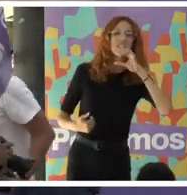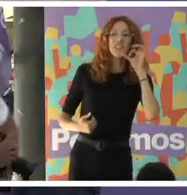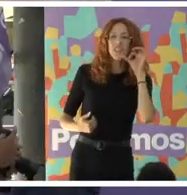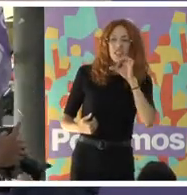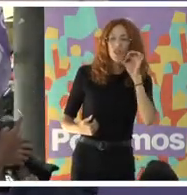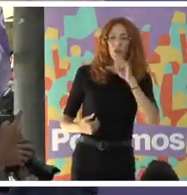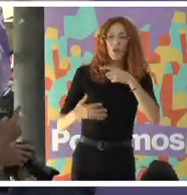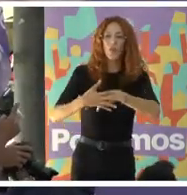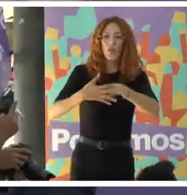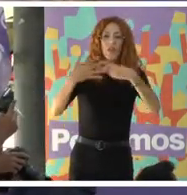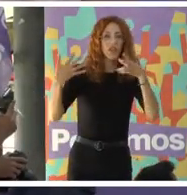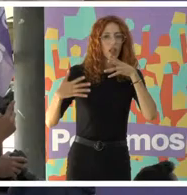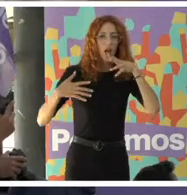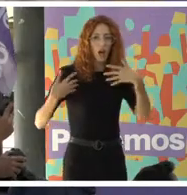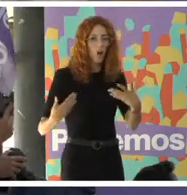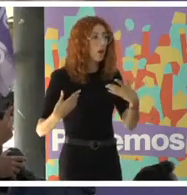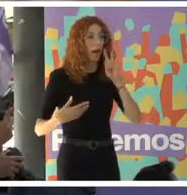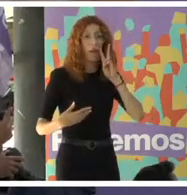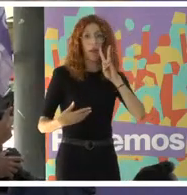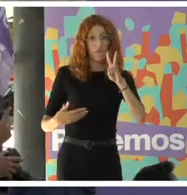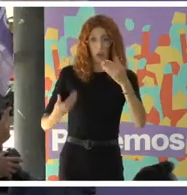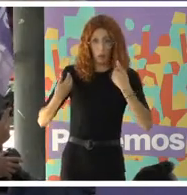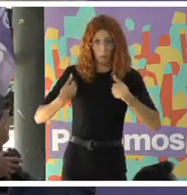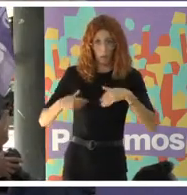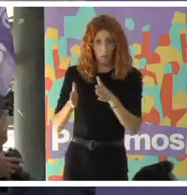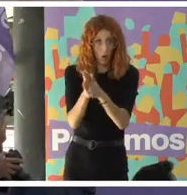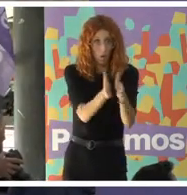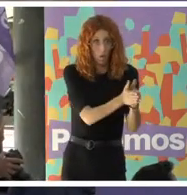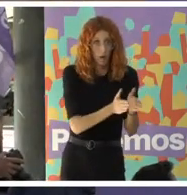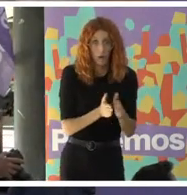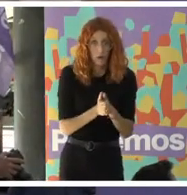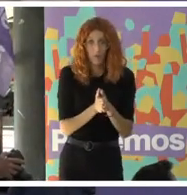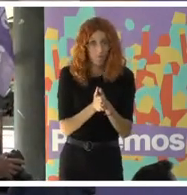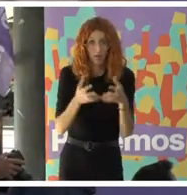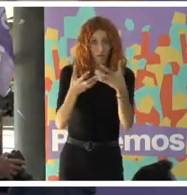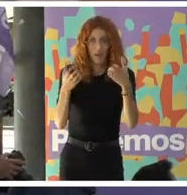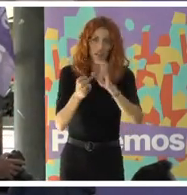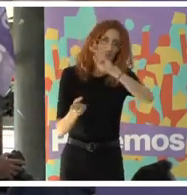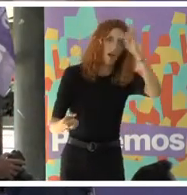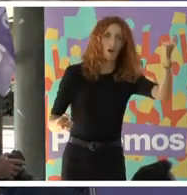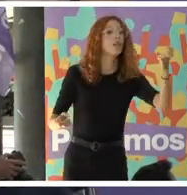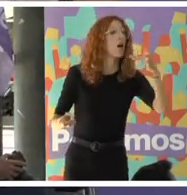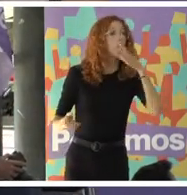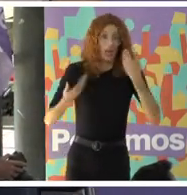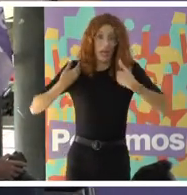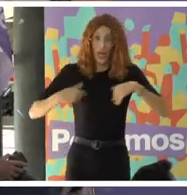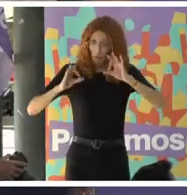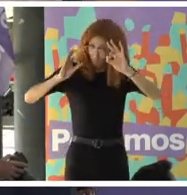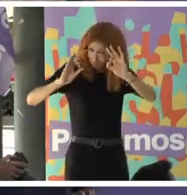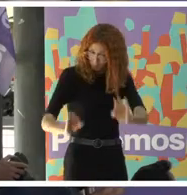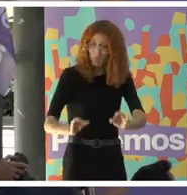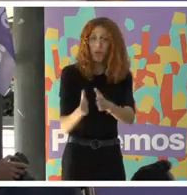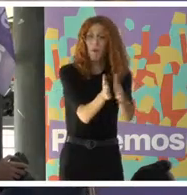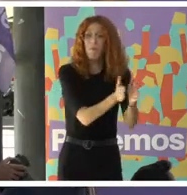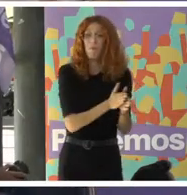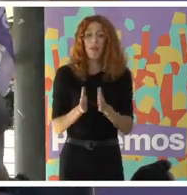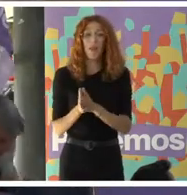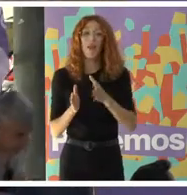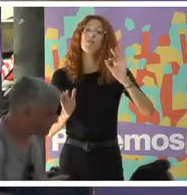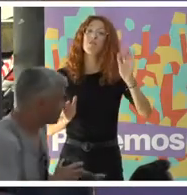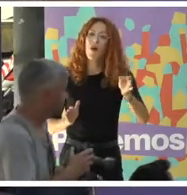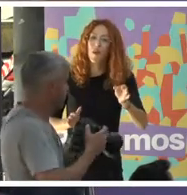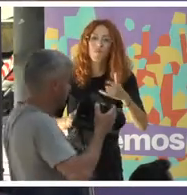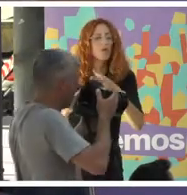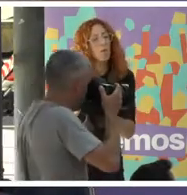XVII. Si hubiese vivido ahora y hubiese conocido a la militancia de Podemos, hubiera tenido que escribir otra cosa, porque eso ya lo tenía la militancia de Podemos.